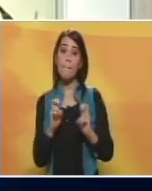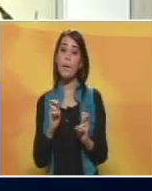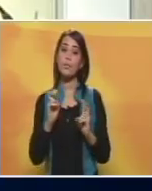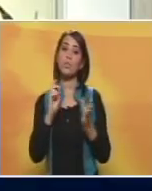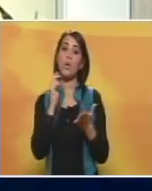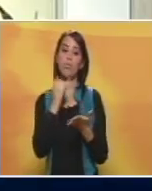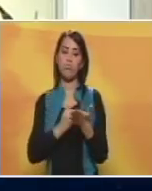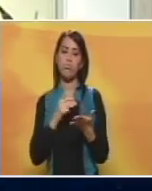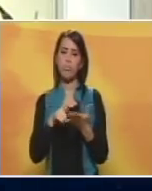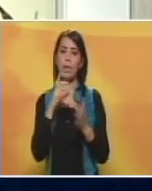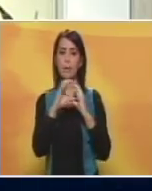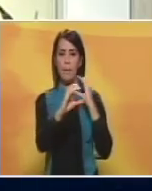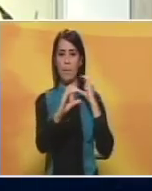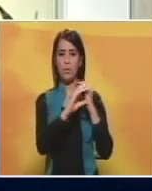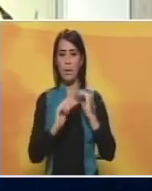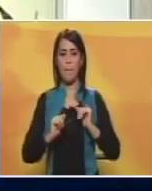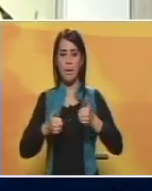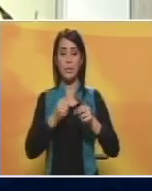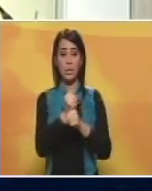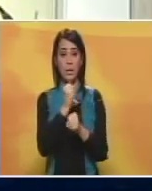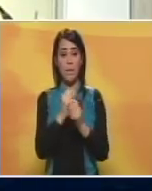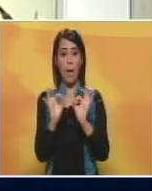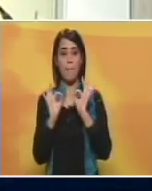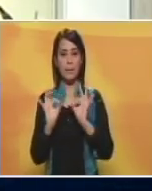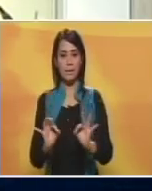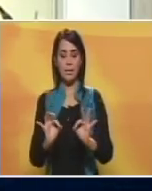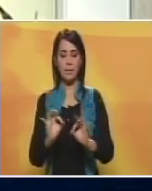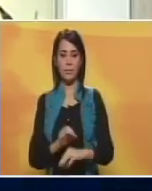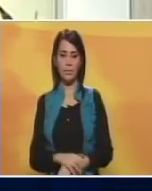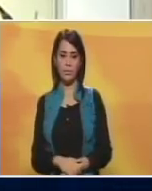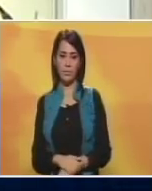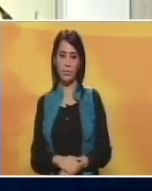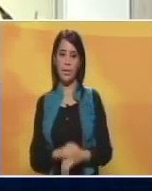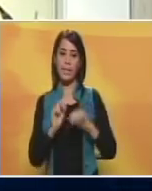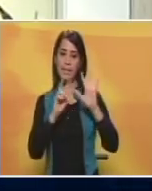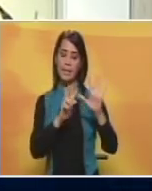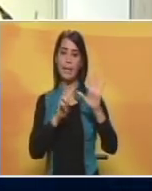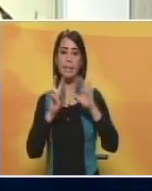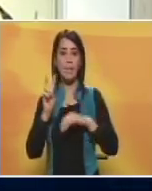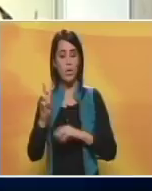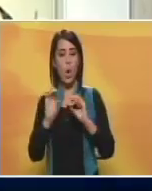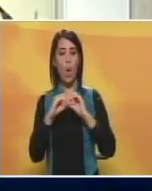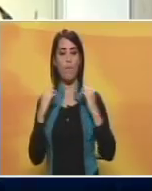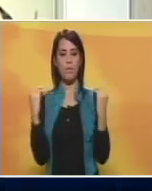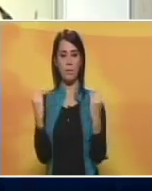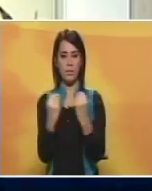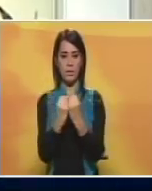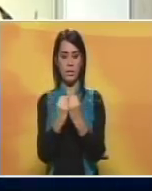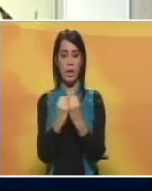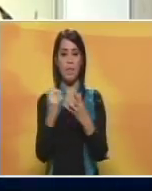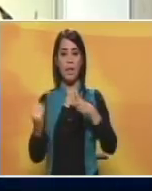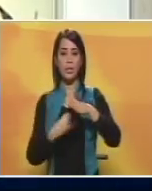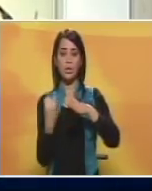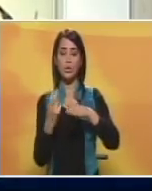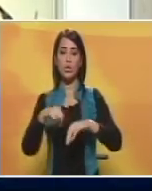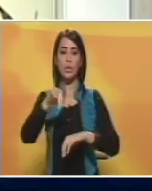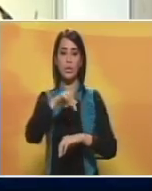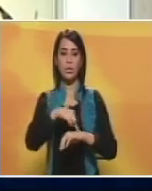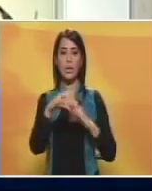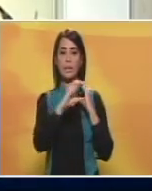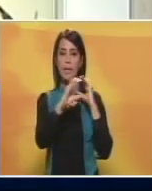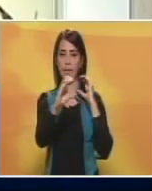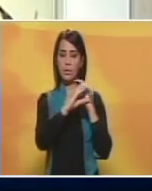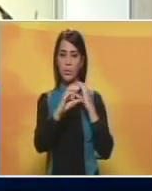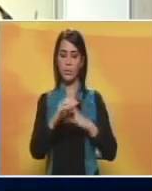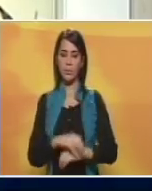de Transporte estará activado un operativo especial en las 72 oficinas del Instituto Nacional de